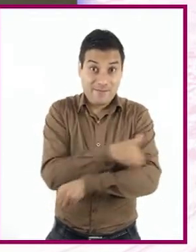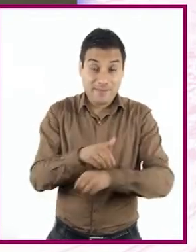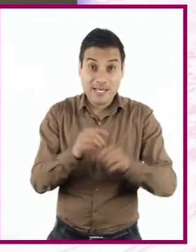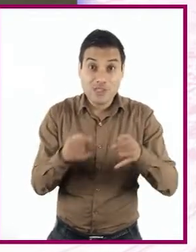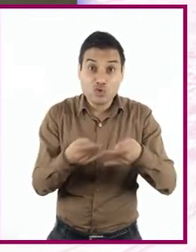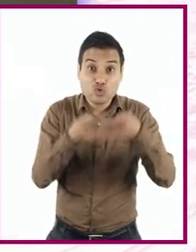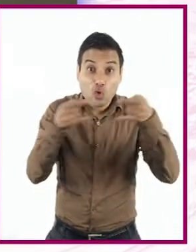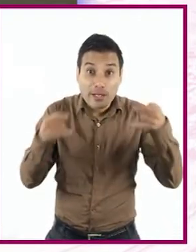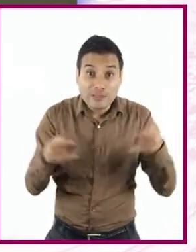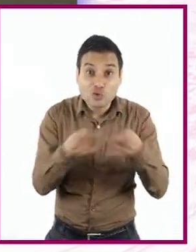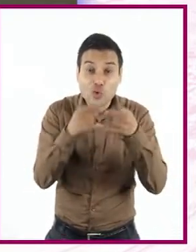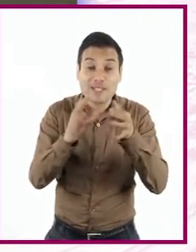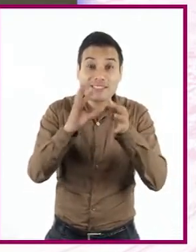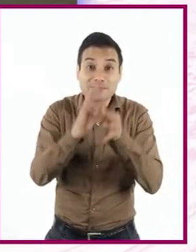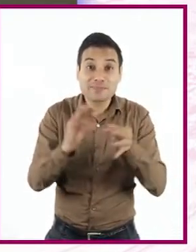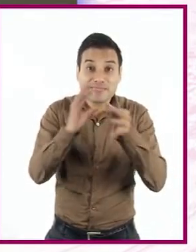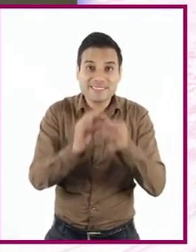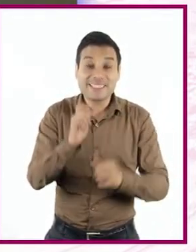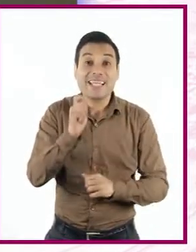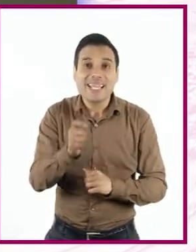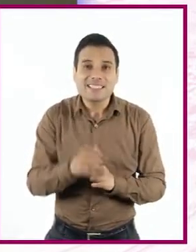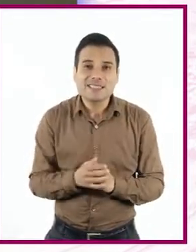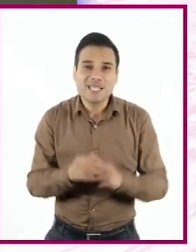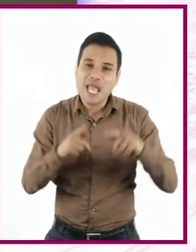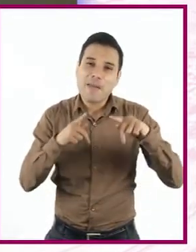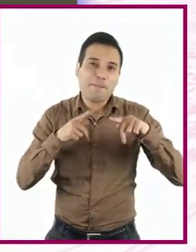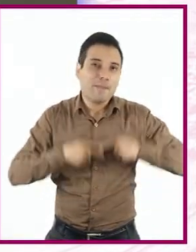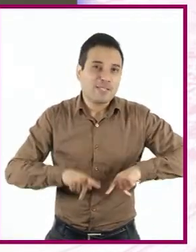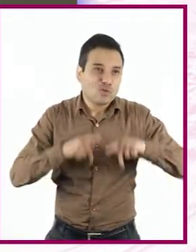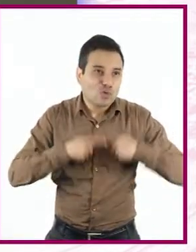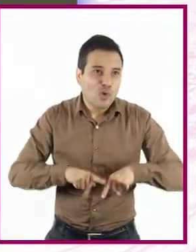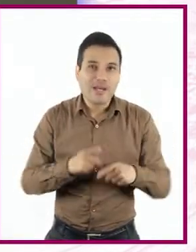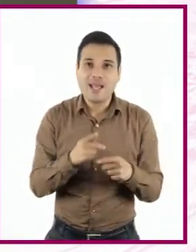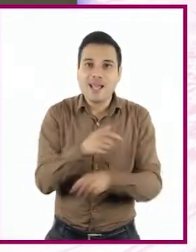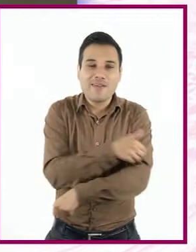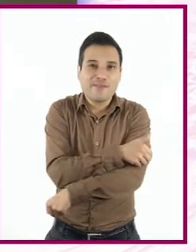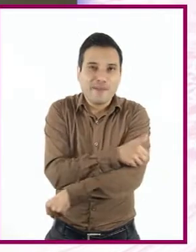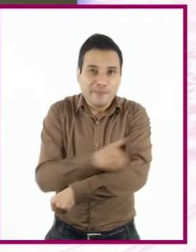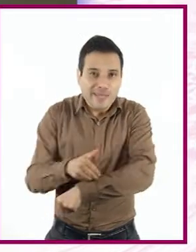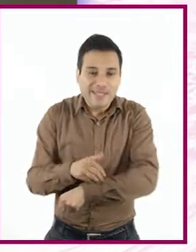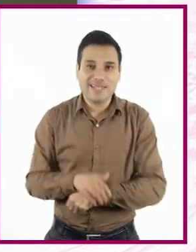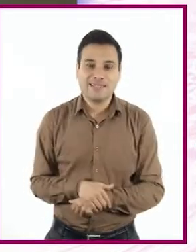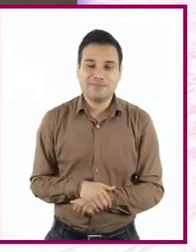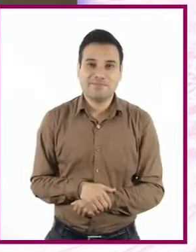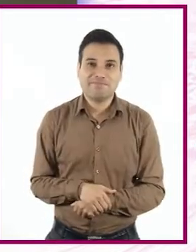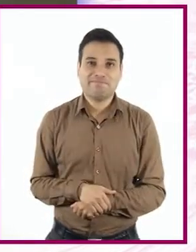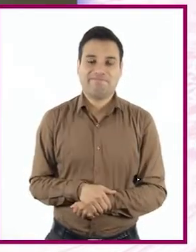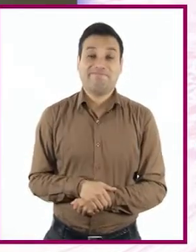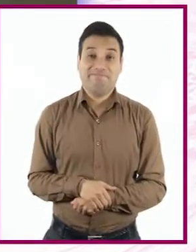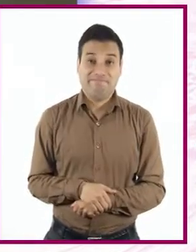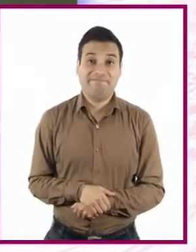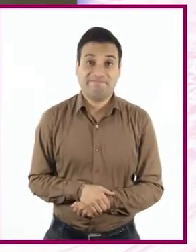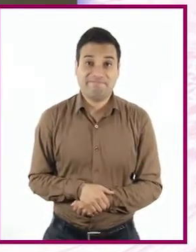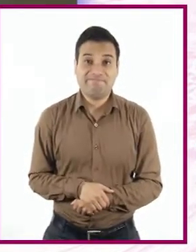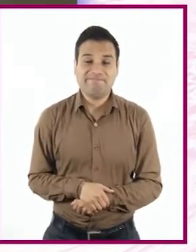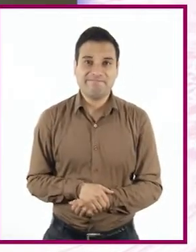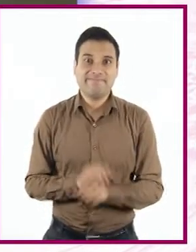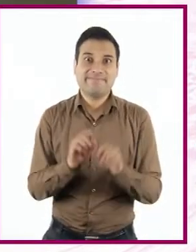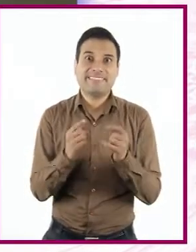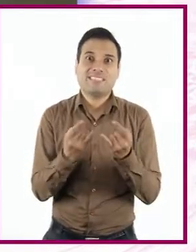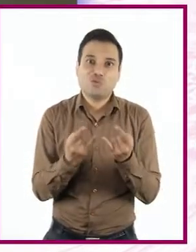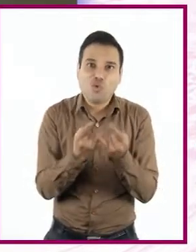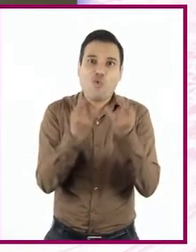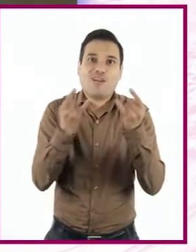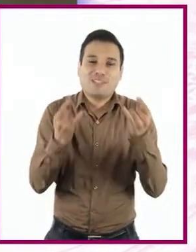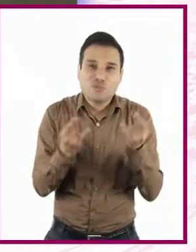de la historia de individuos específicos, cercanos, que se entrecruzan con los hechos históricos de